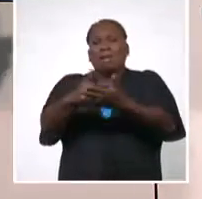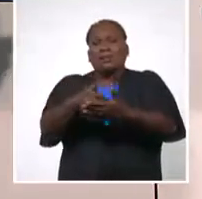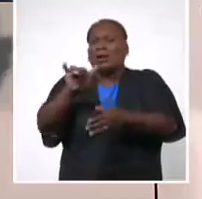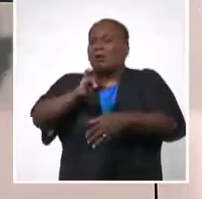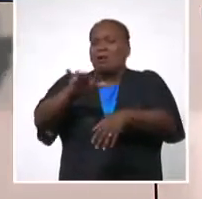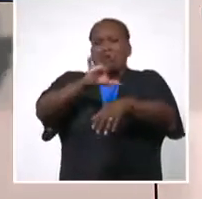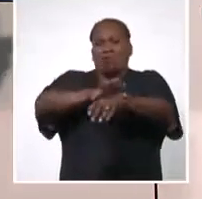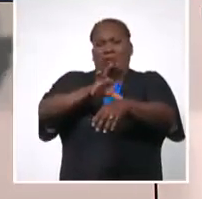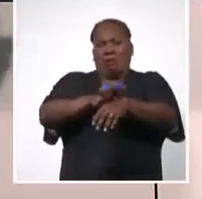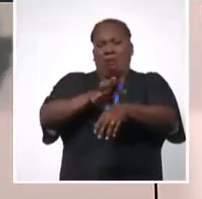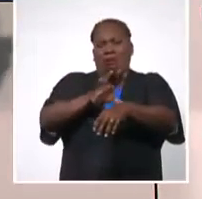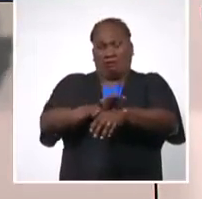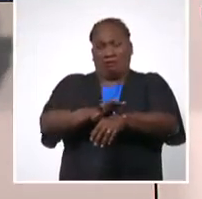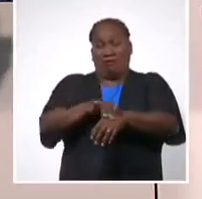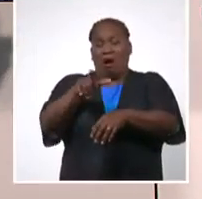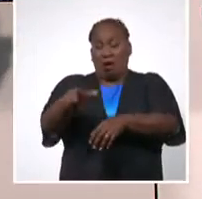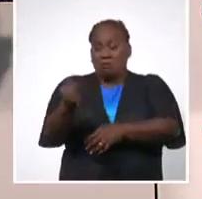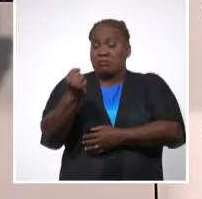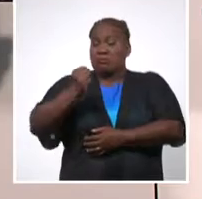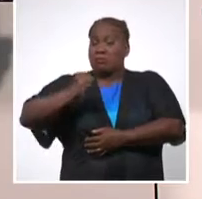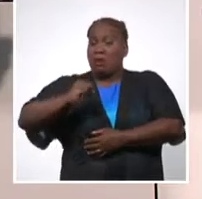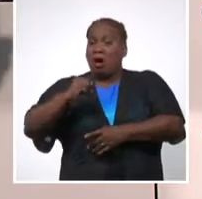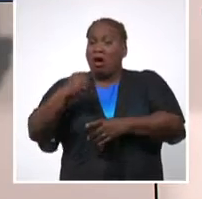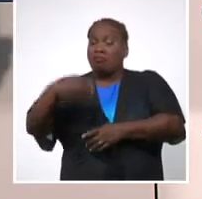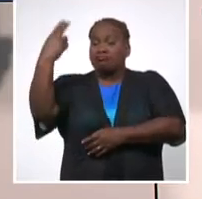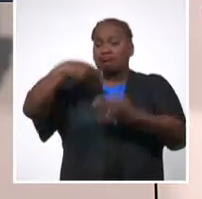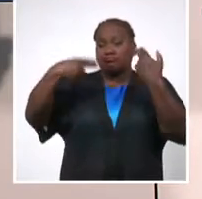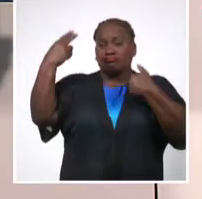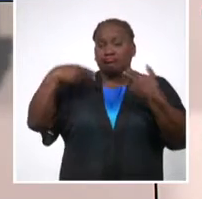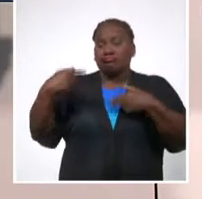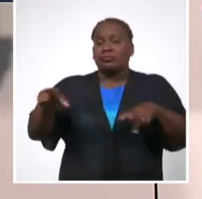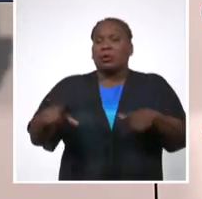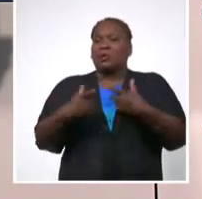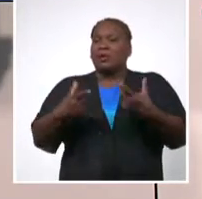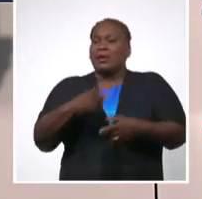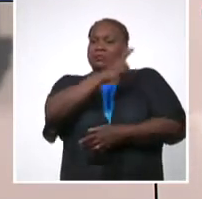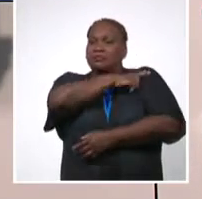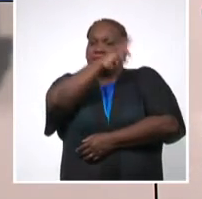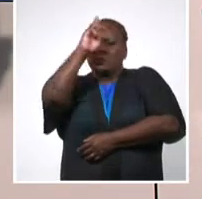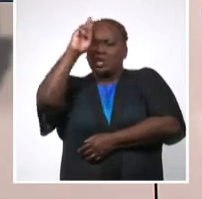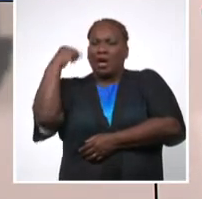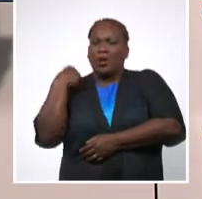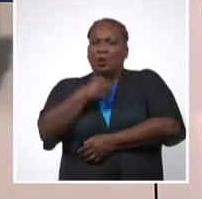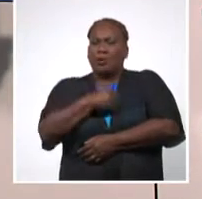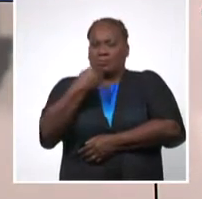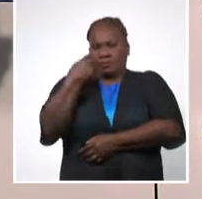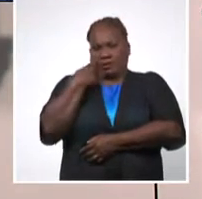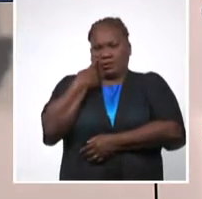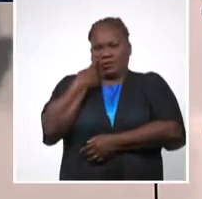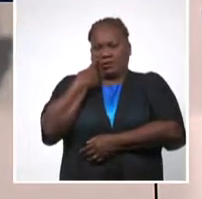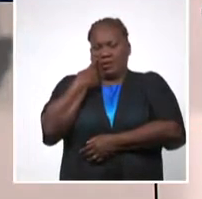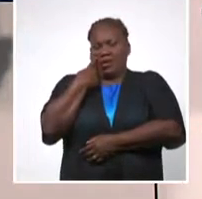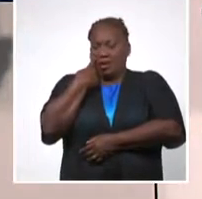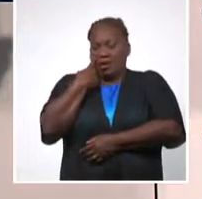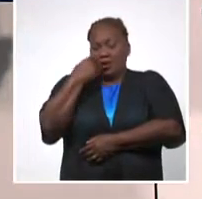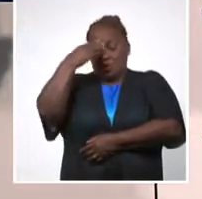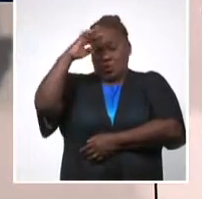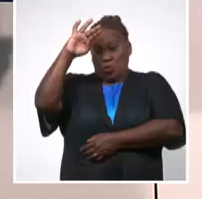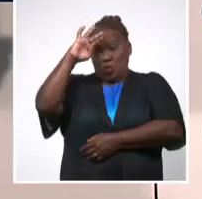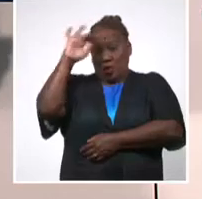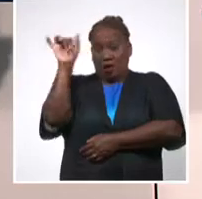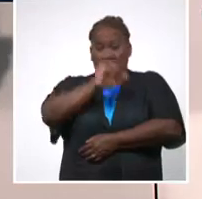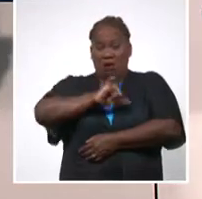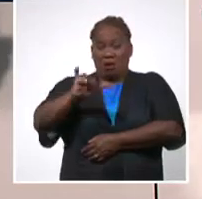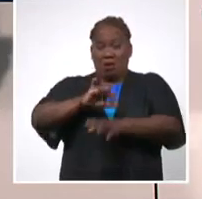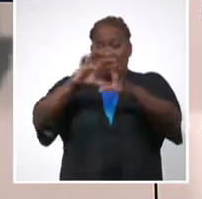sabemos, en no pocos, se violaron las indicaciones de las autoridades sanitarias. Miren, no creo que Cuba, como tampoco el mundo,